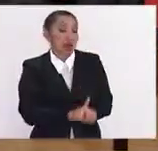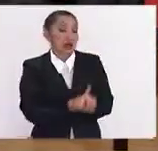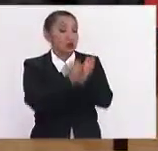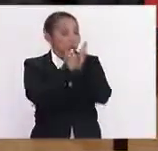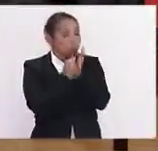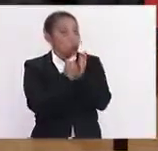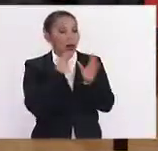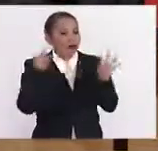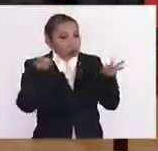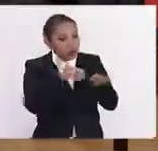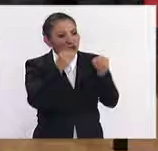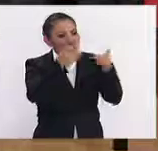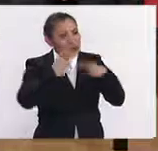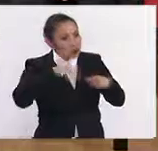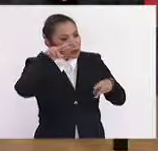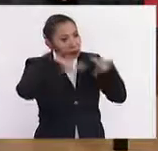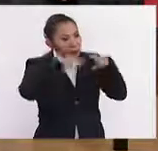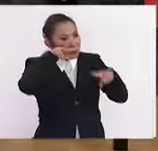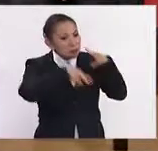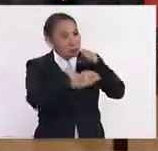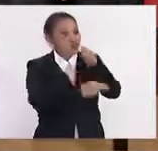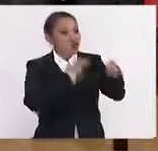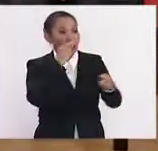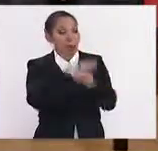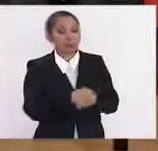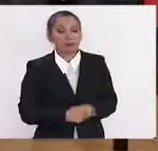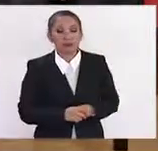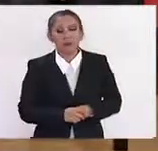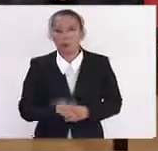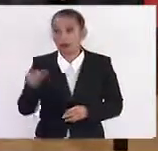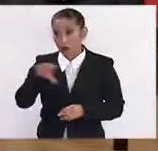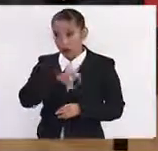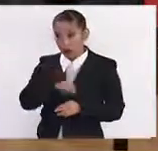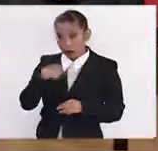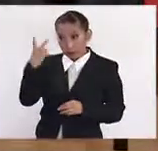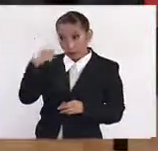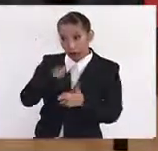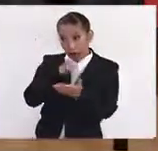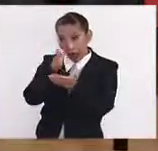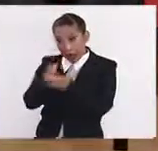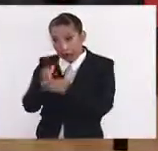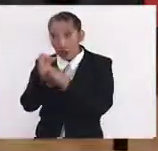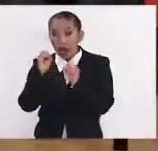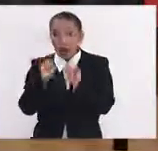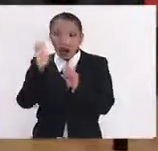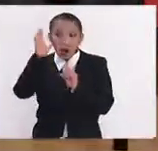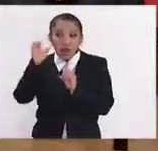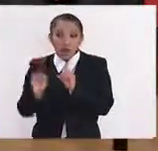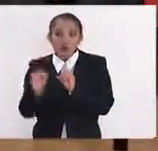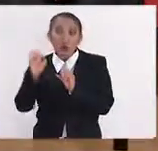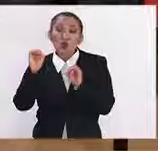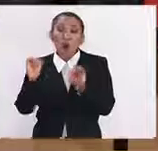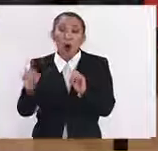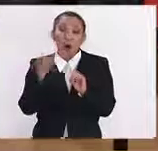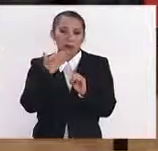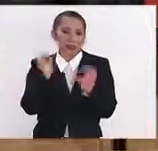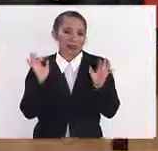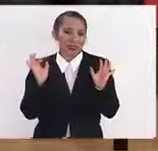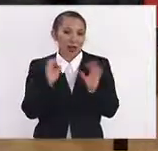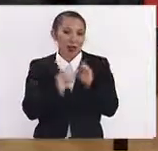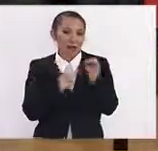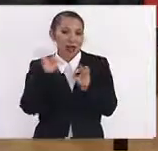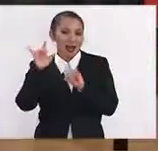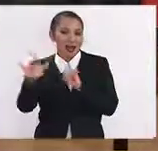una audiencia que se puede dar a nivel mundial. Oye, pero ¿qué hubieras preferido, viajar tú a Corea del Sur, o está bien pues así mira, que tu